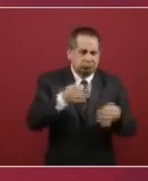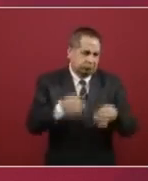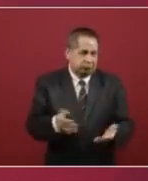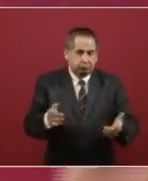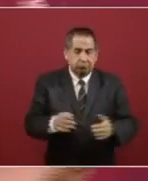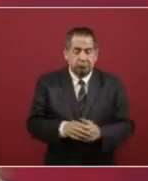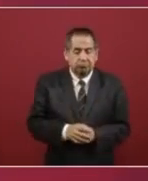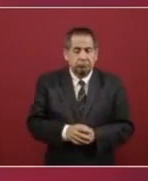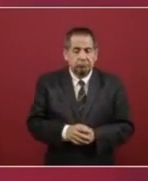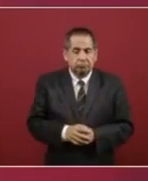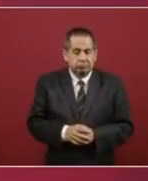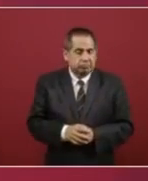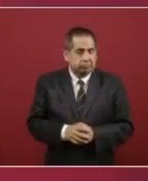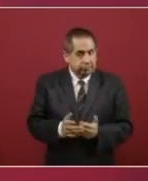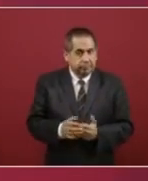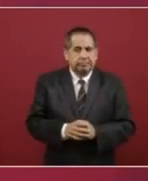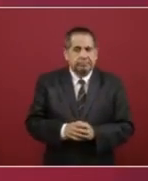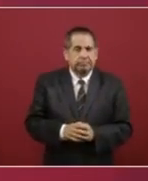Lo que hace